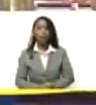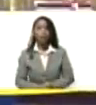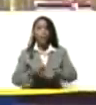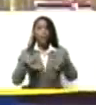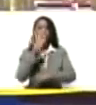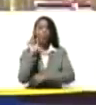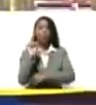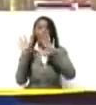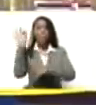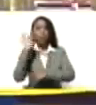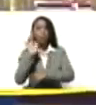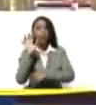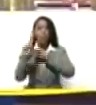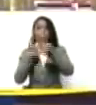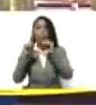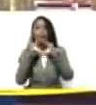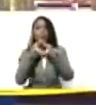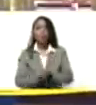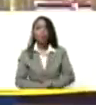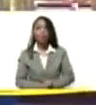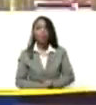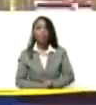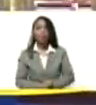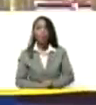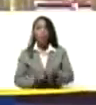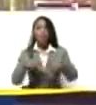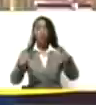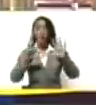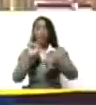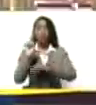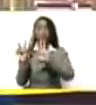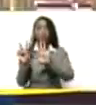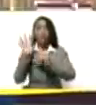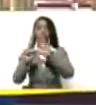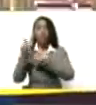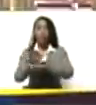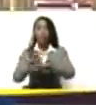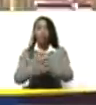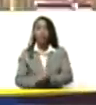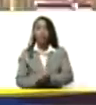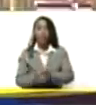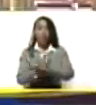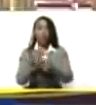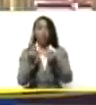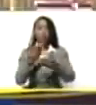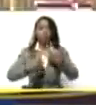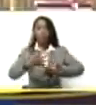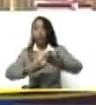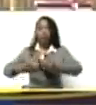supera a todas las demás variantes altamente contagiosa